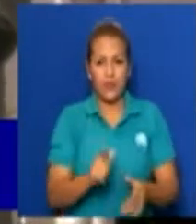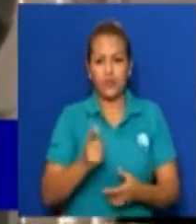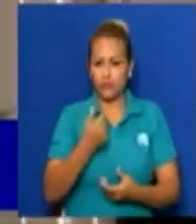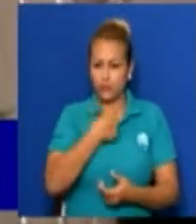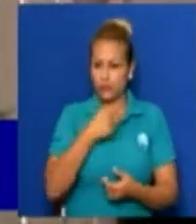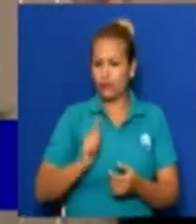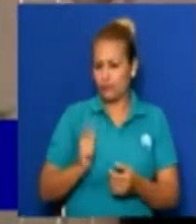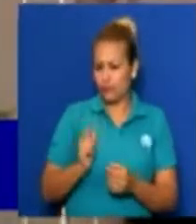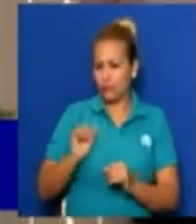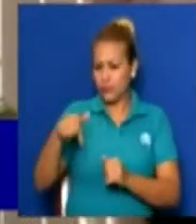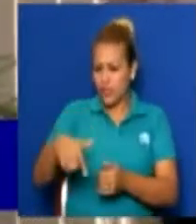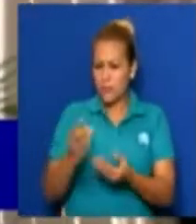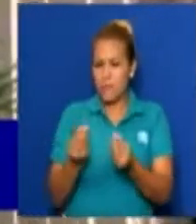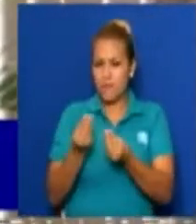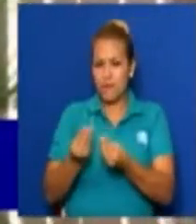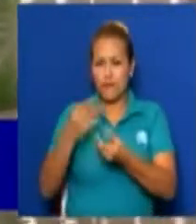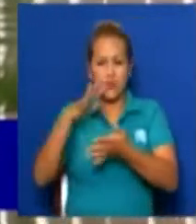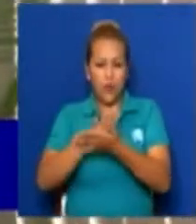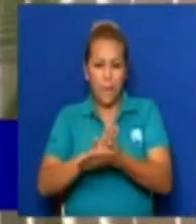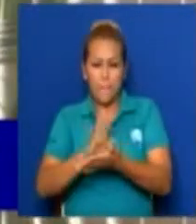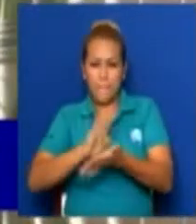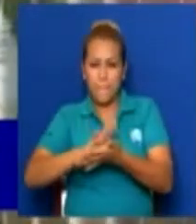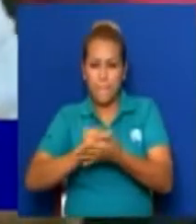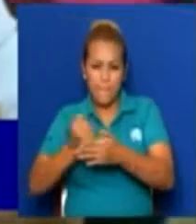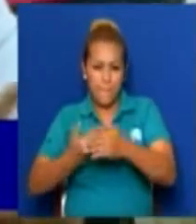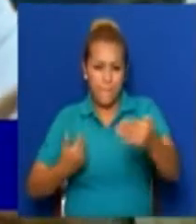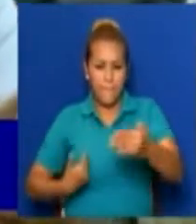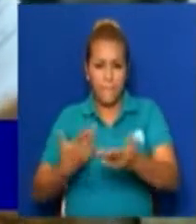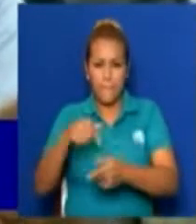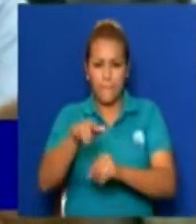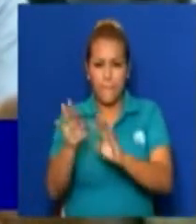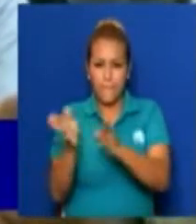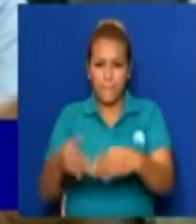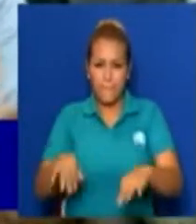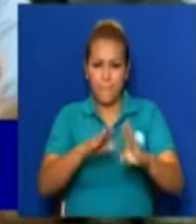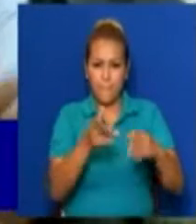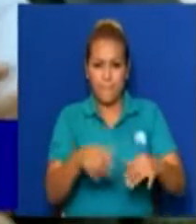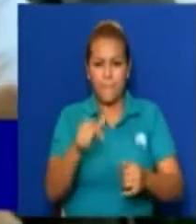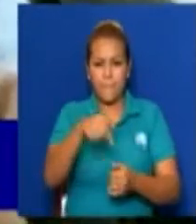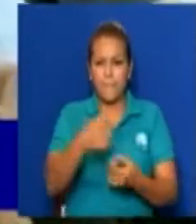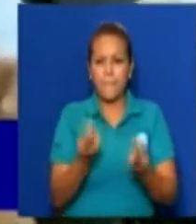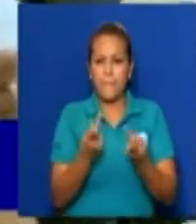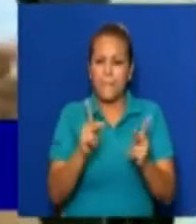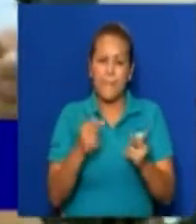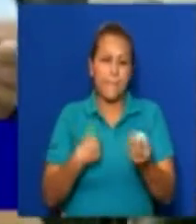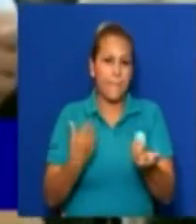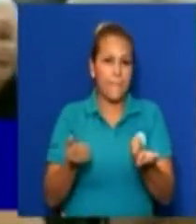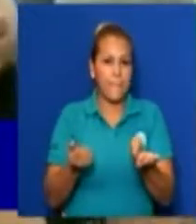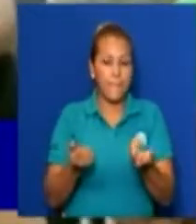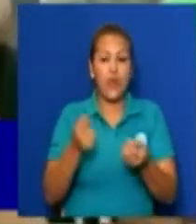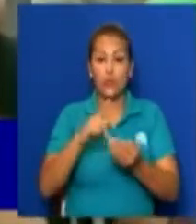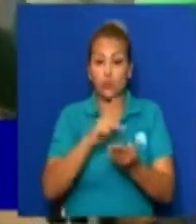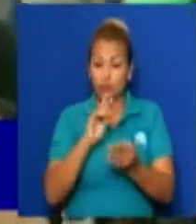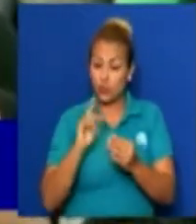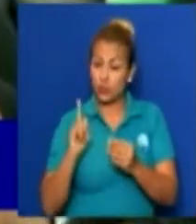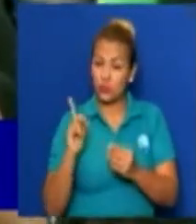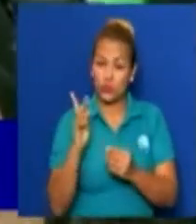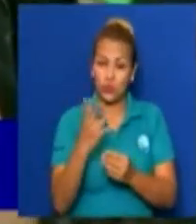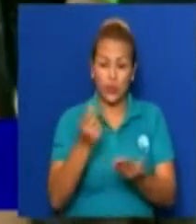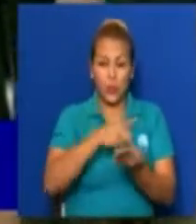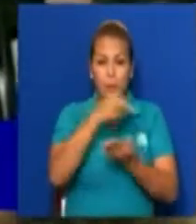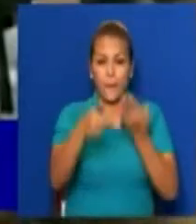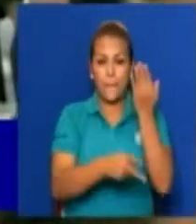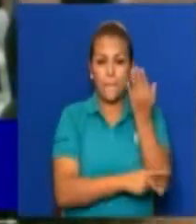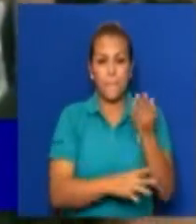datos estadísticos, pero en un minuto, imposible de que todos los programas sociales,